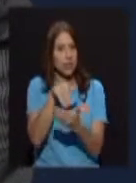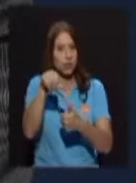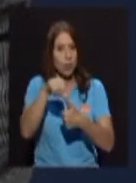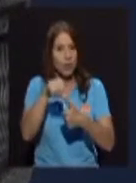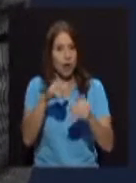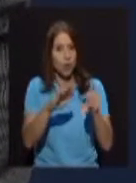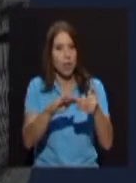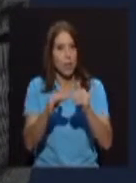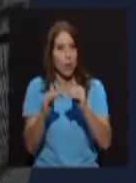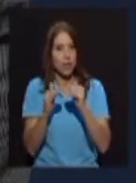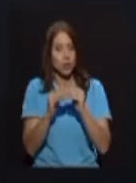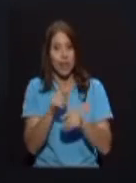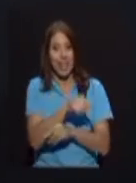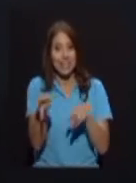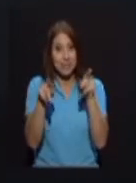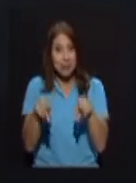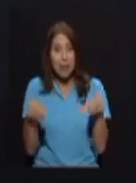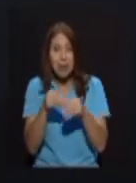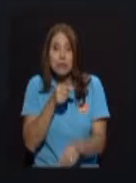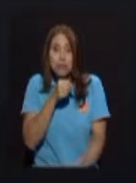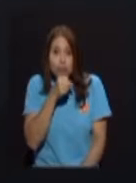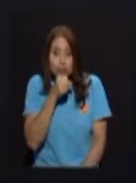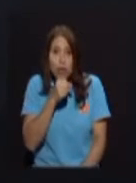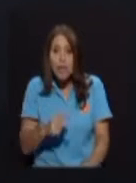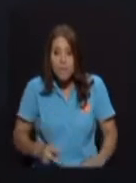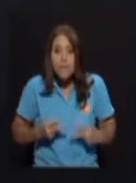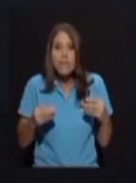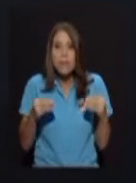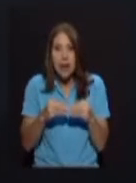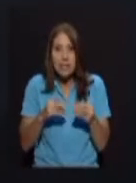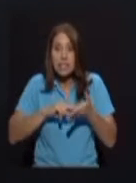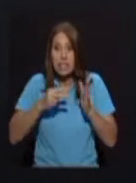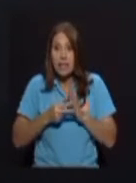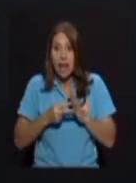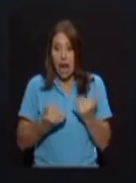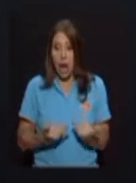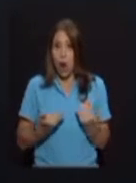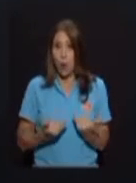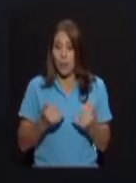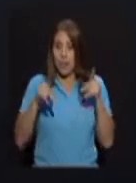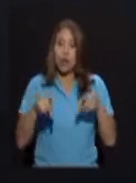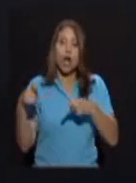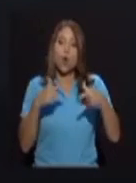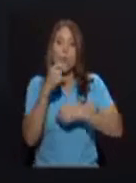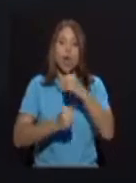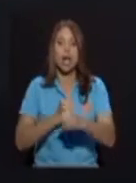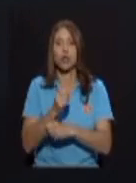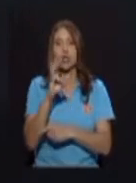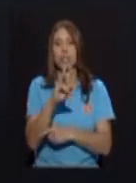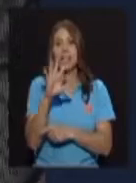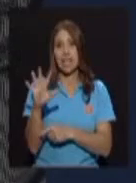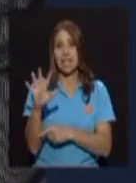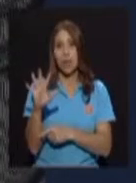Población, viven más. O sea, una vez que alguien cumple 65 años hoy, puede esperar vivir mucho más de